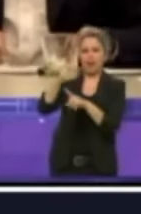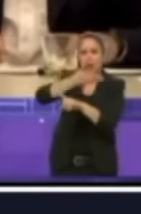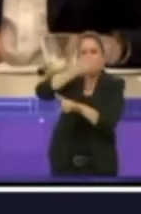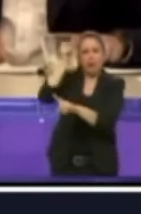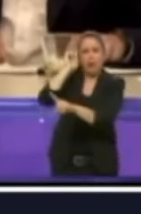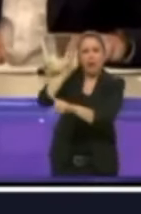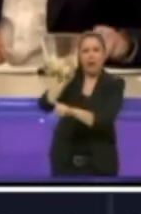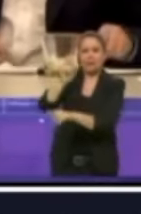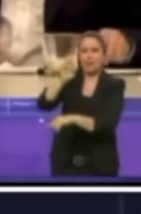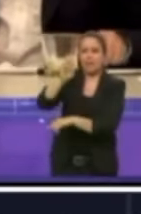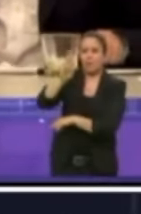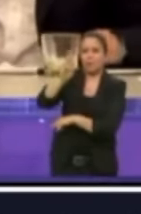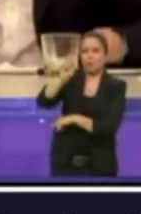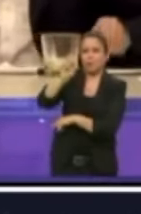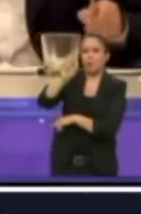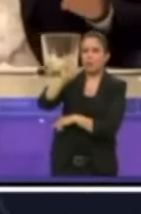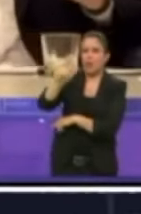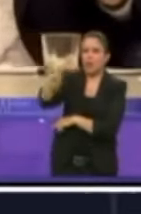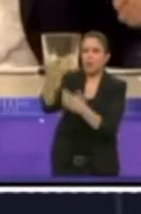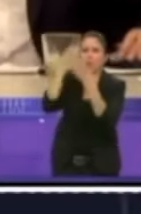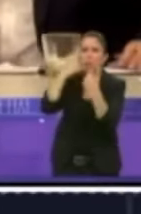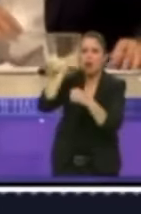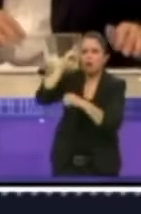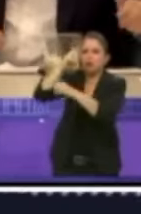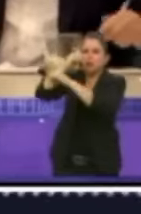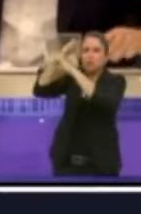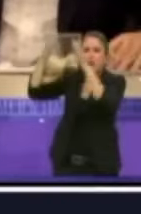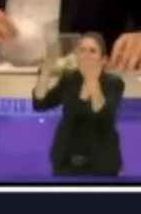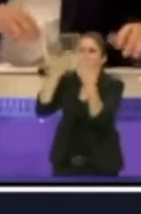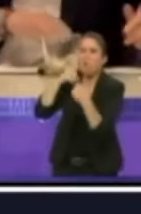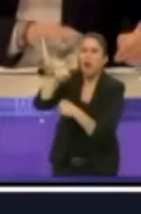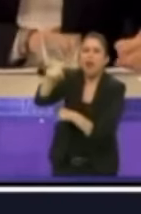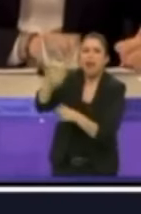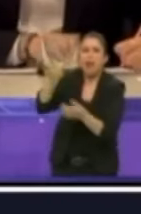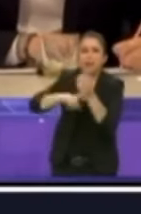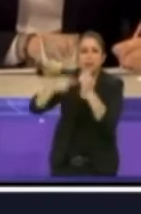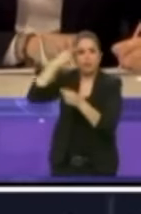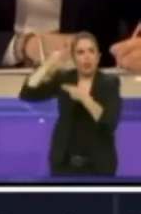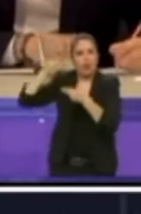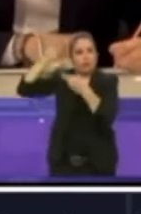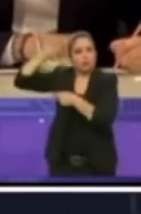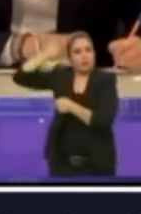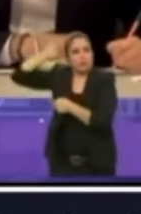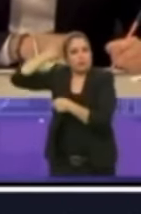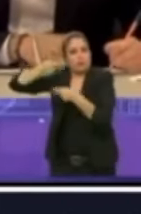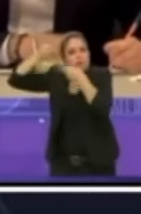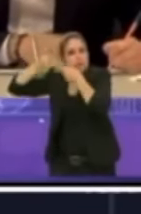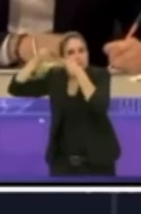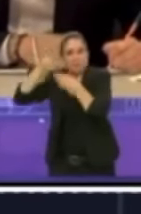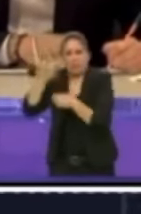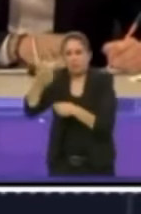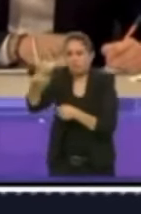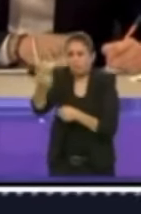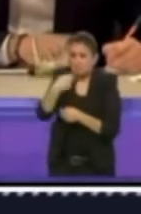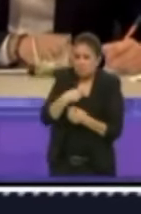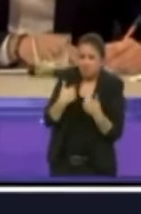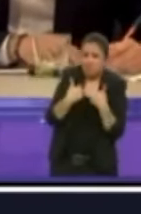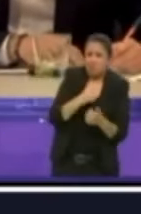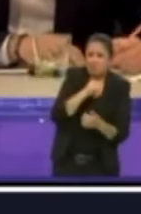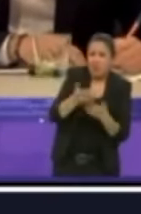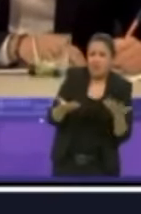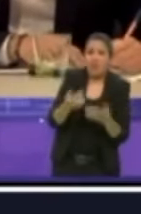sus participaciones a Claudia Sheinbaum. Y 2 de ellas las hizo viendo la mesa y en